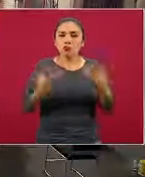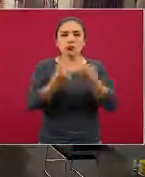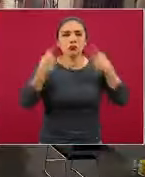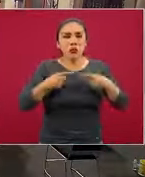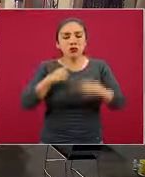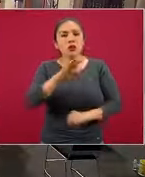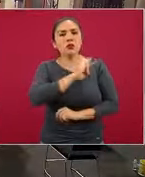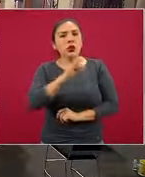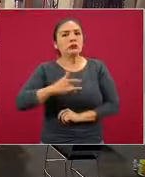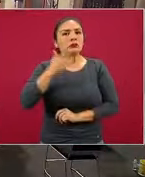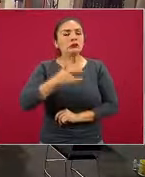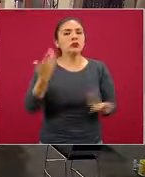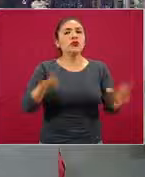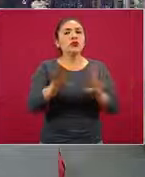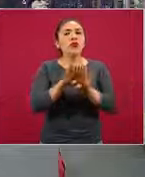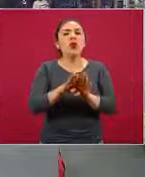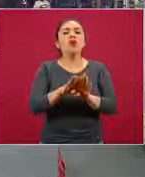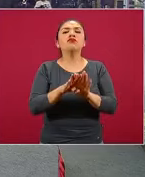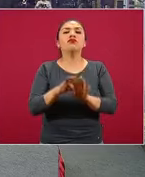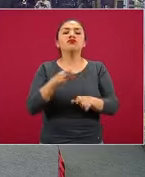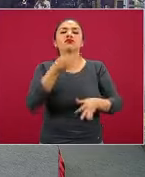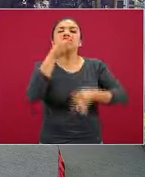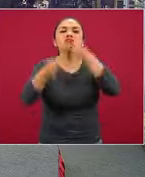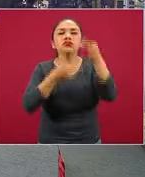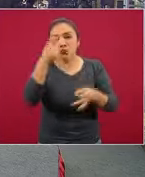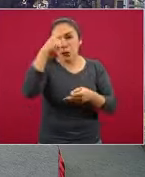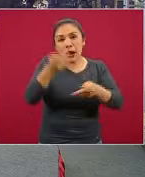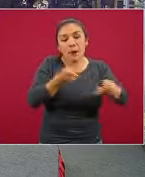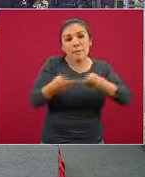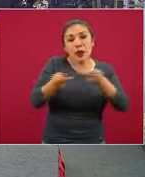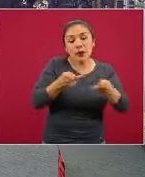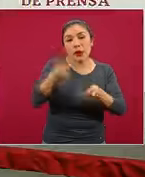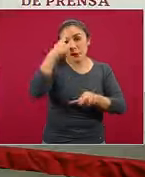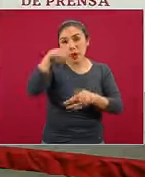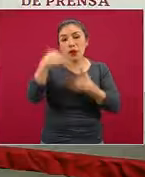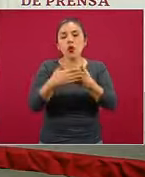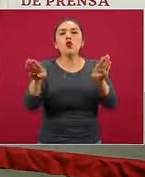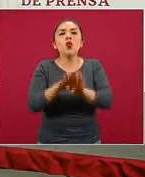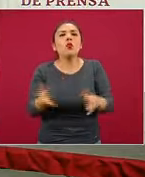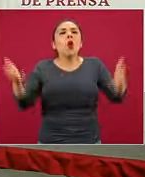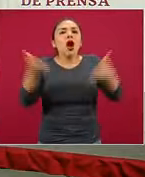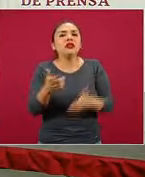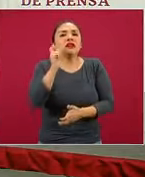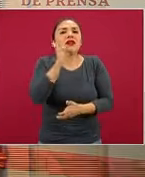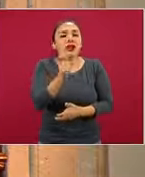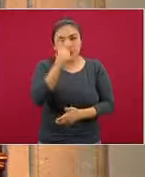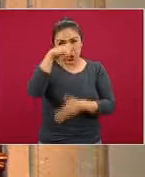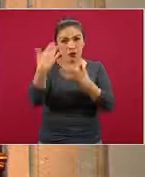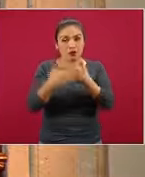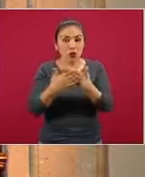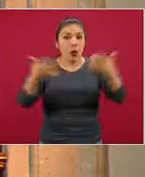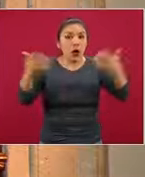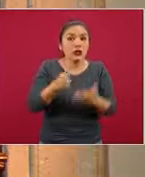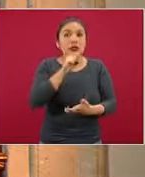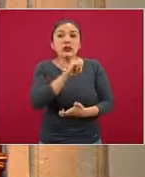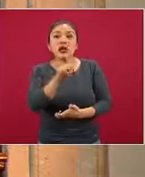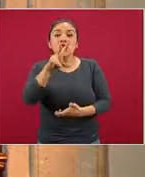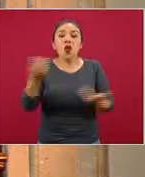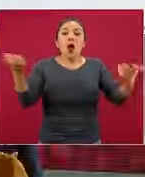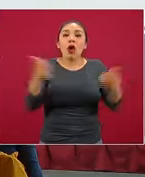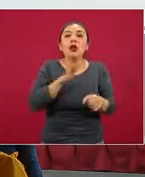puedan distribuir los mensajes correspondientes y prepararse para las acciones que podrán realizar o que no podrán